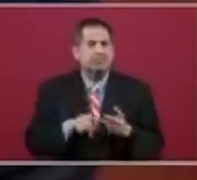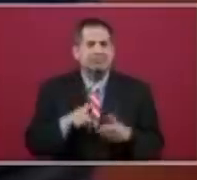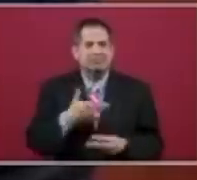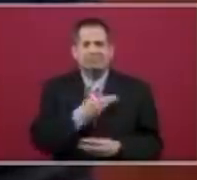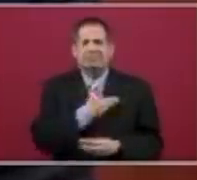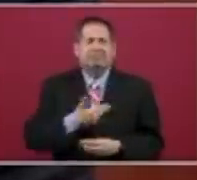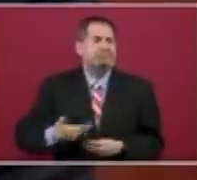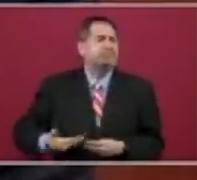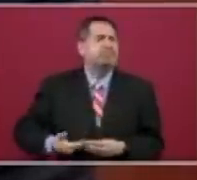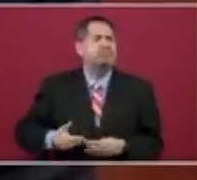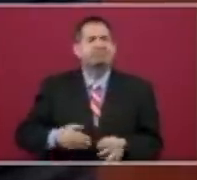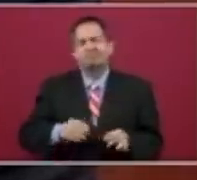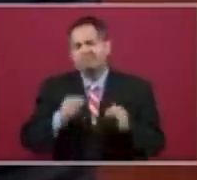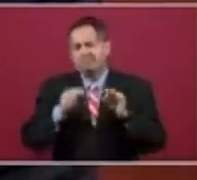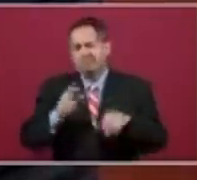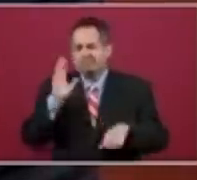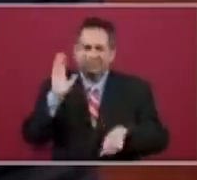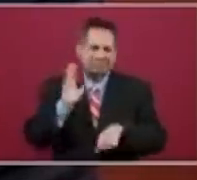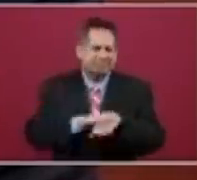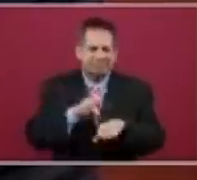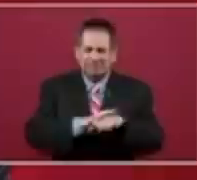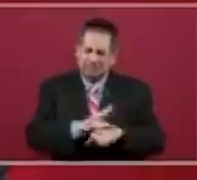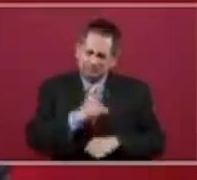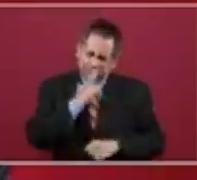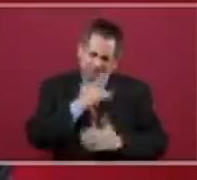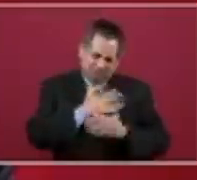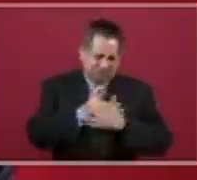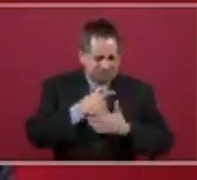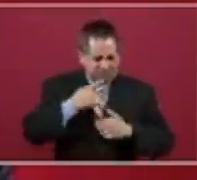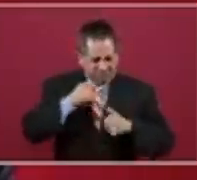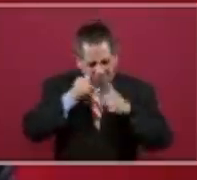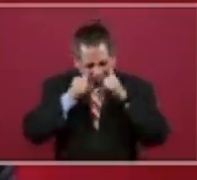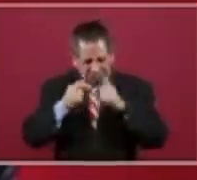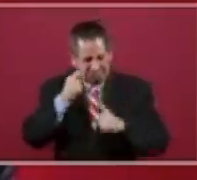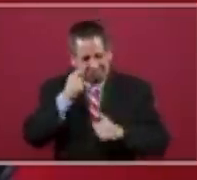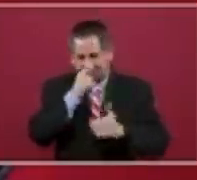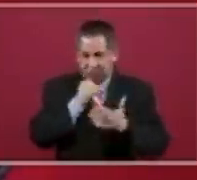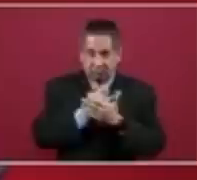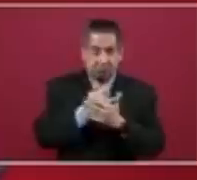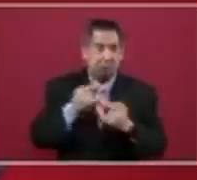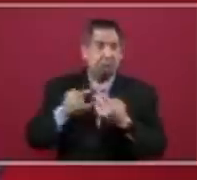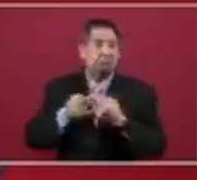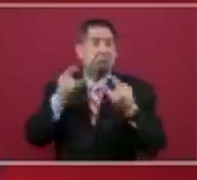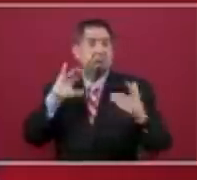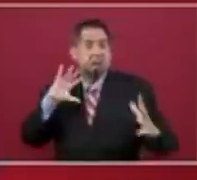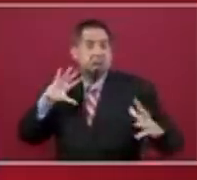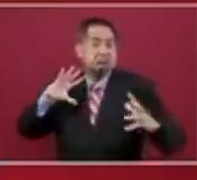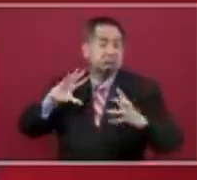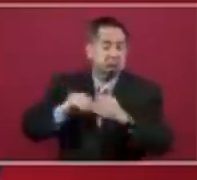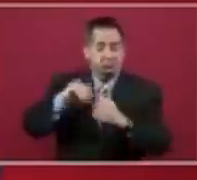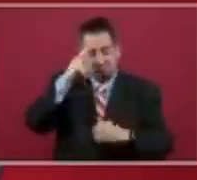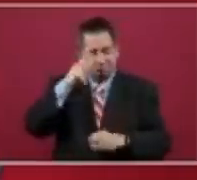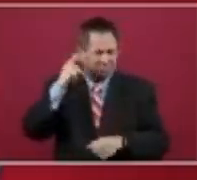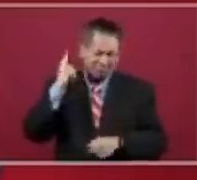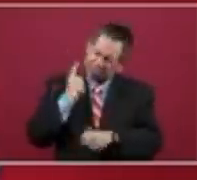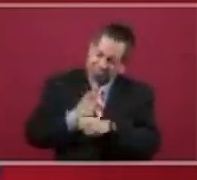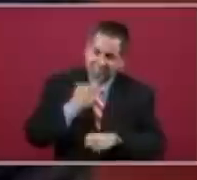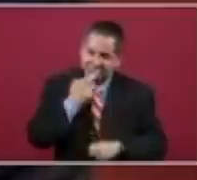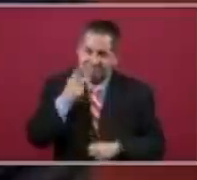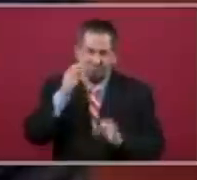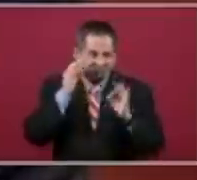presidente con más vocación democrática que ha habido en la historia de nuestro país